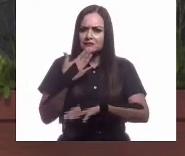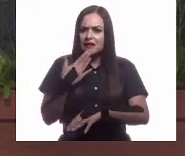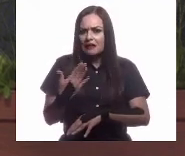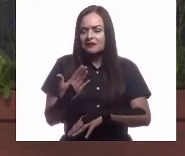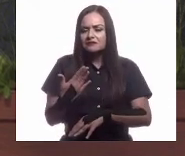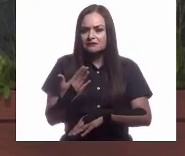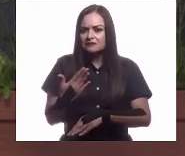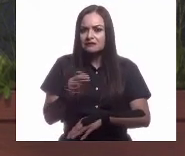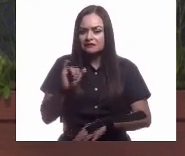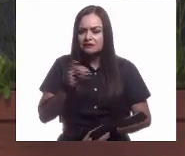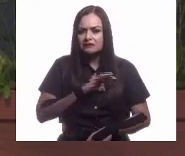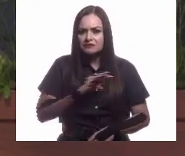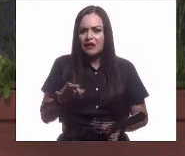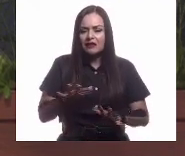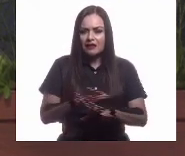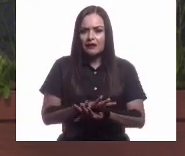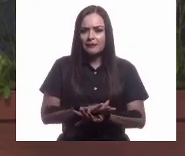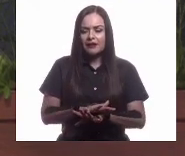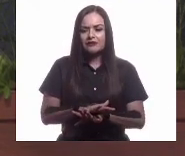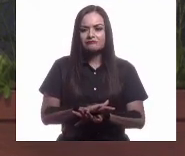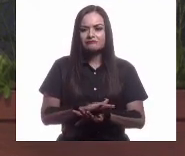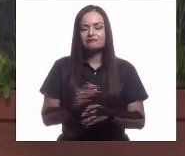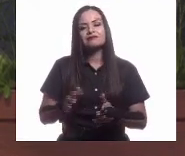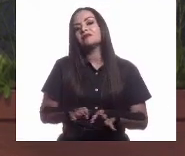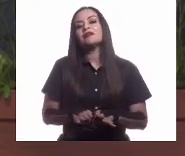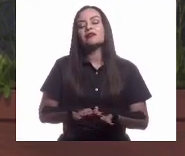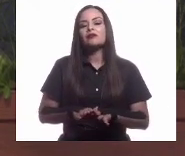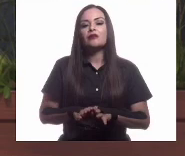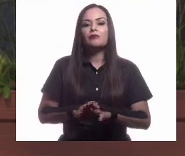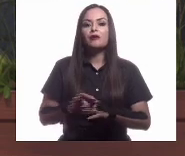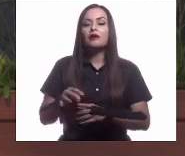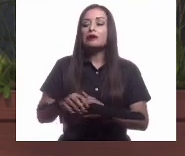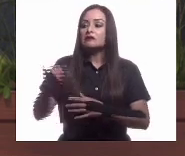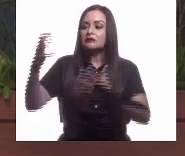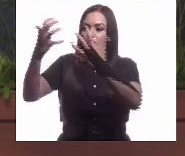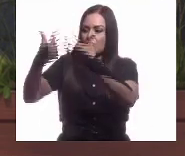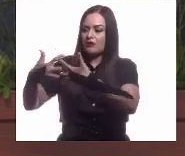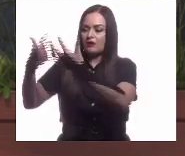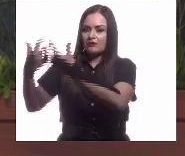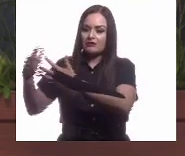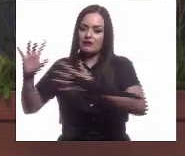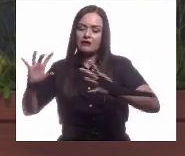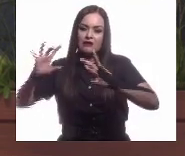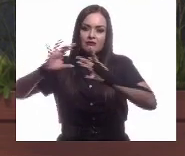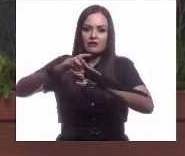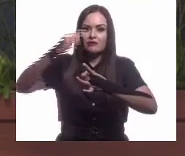avalan. Construimos una poderosa alianza con el sector privado para ofrecer empleos